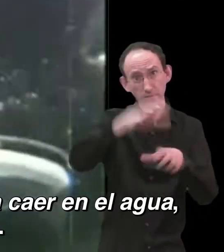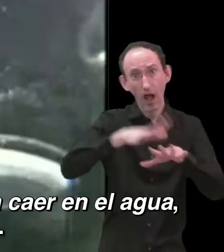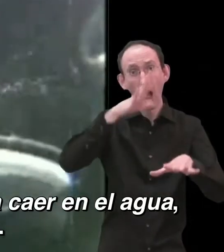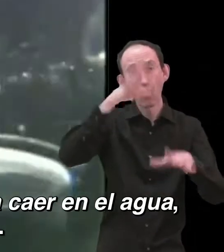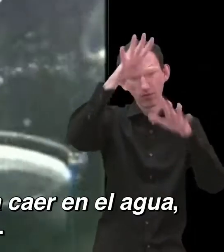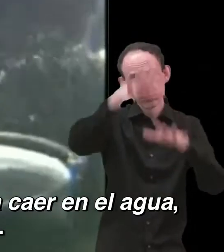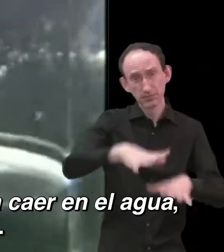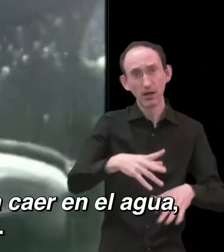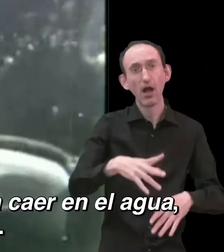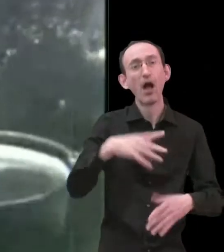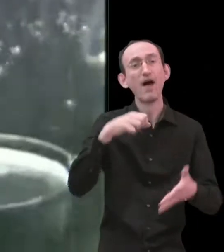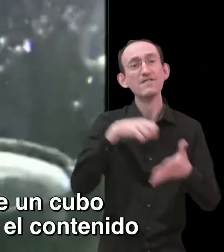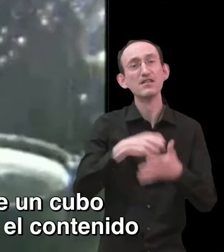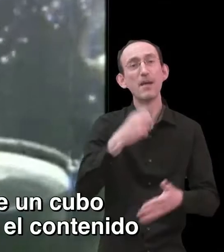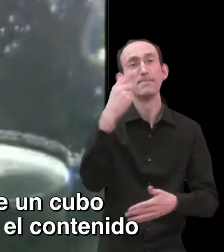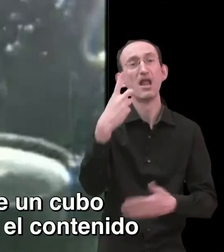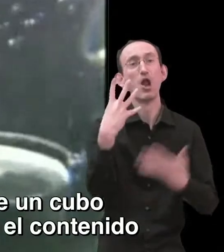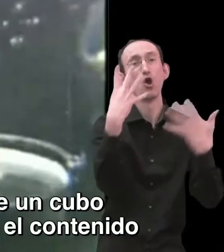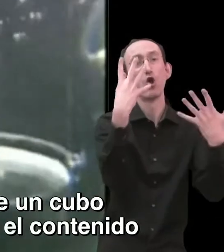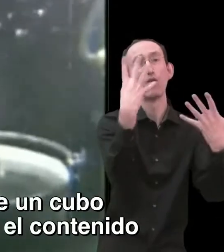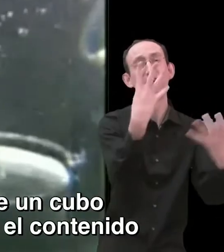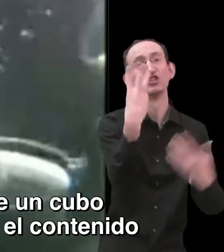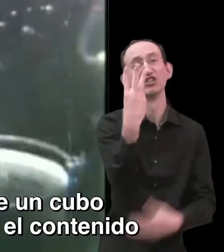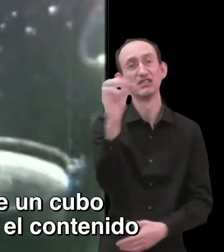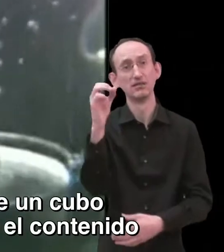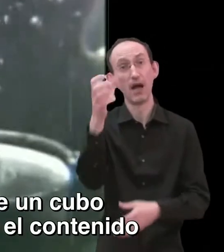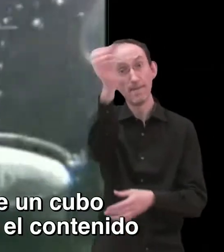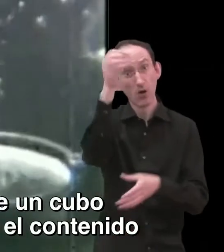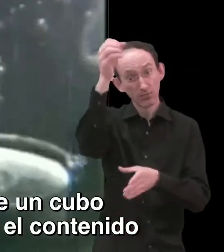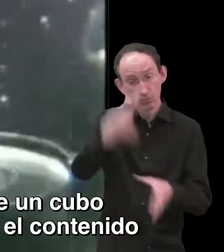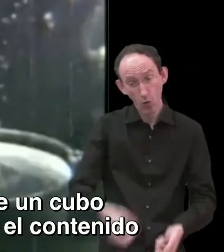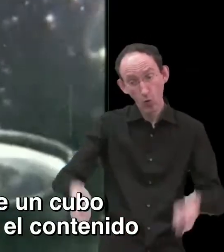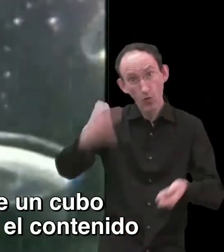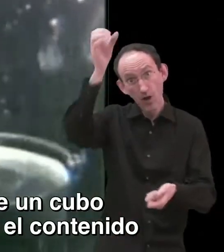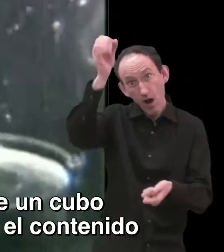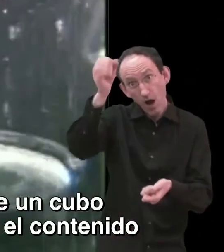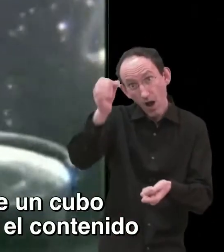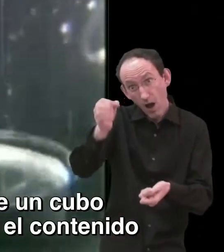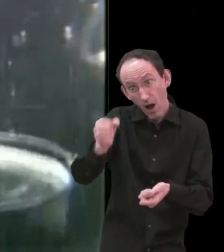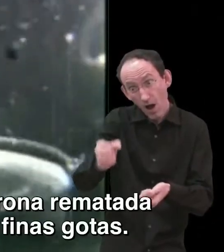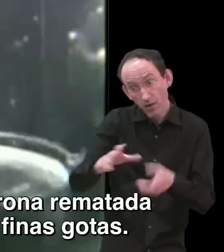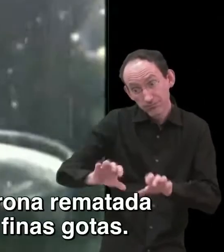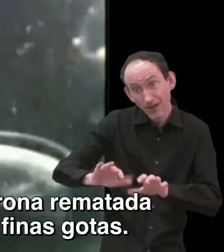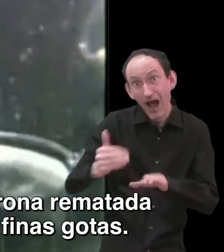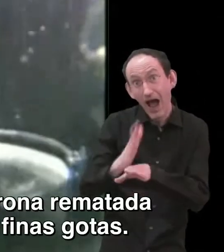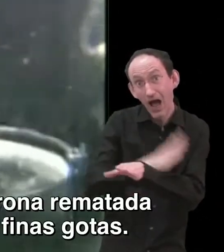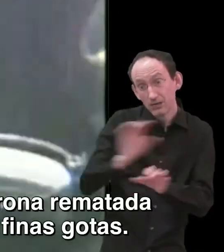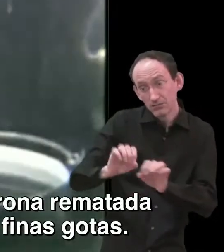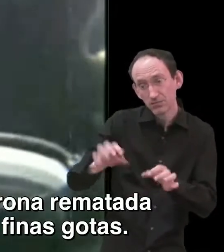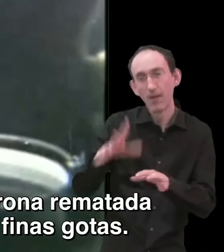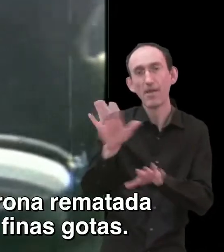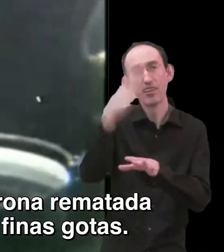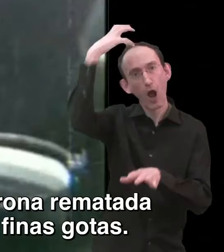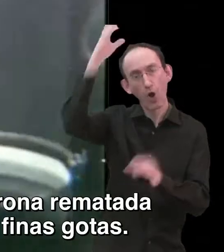de 1930. La bola cae sobre un cubo y antes de derramar el contenido, crea una elegante